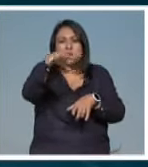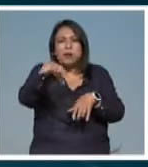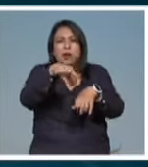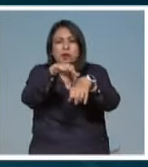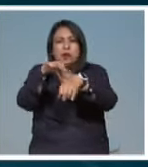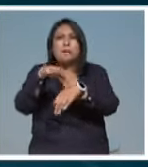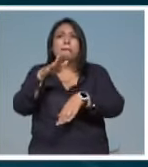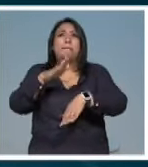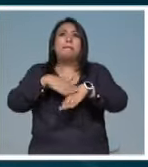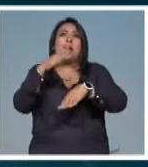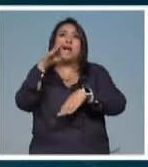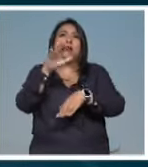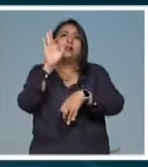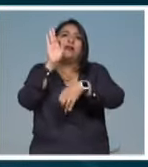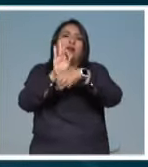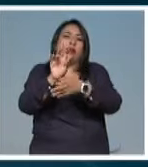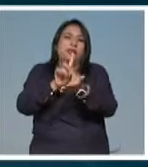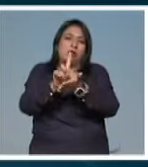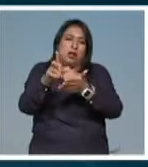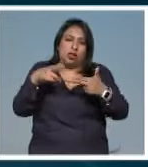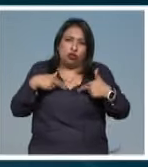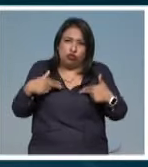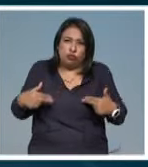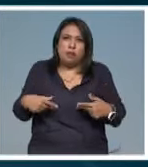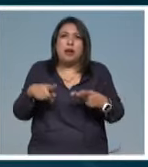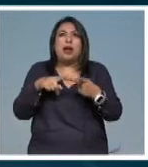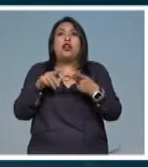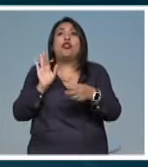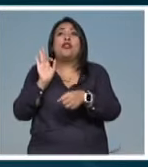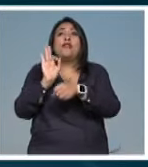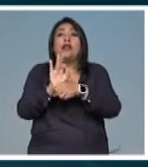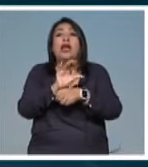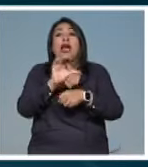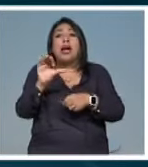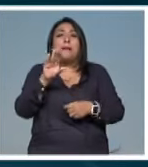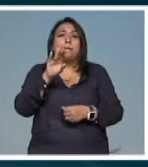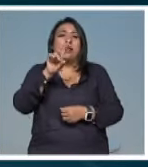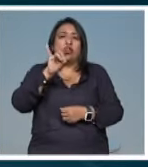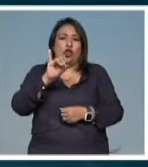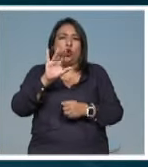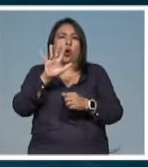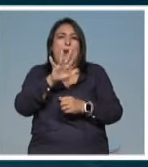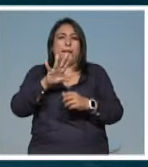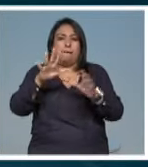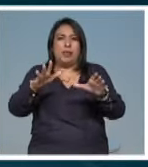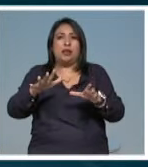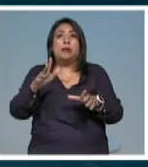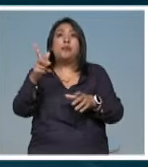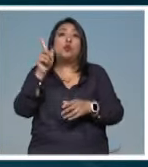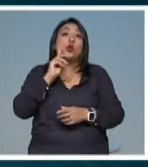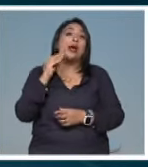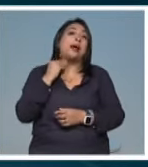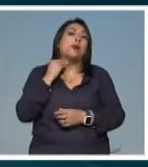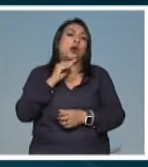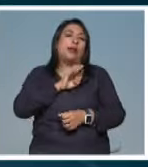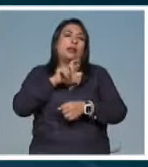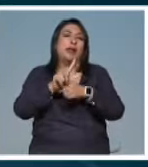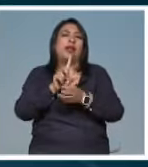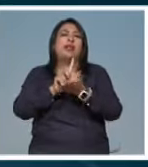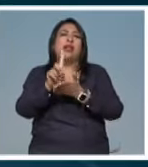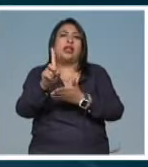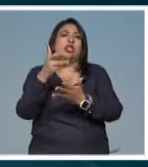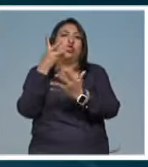en particular los defensores de derechos humanos, los defensores de medio ambiente. Y en este sentido, la abogada especializada en derecho penal